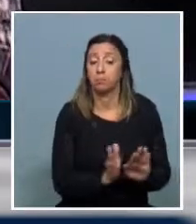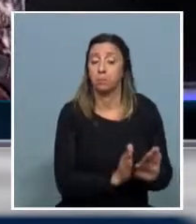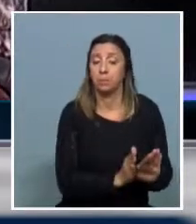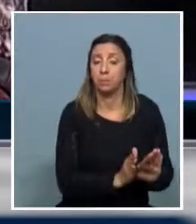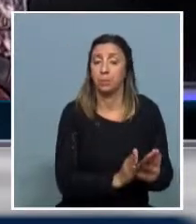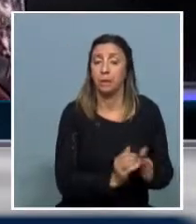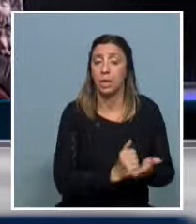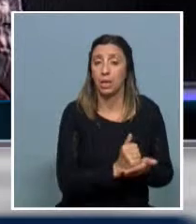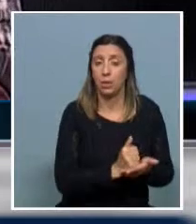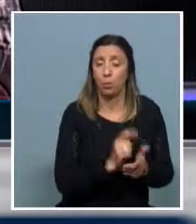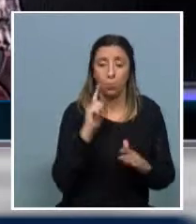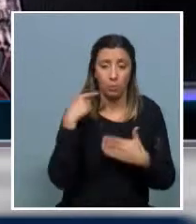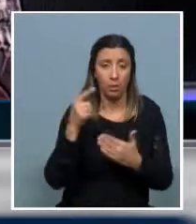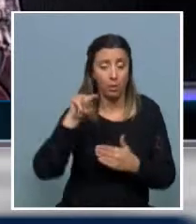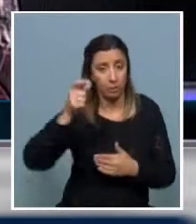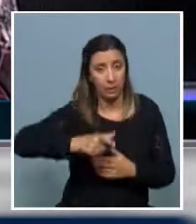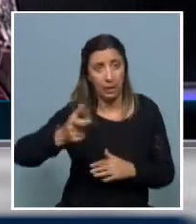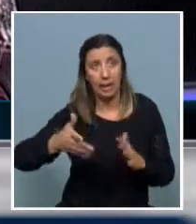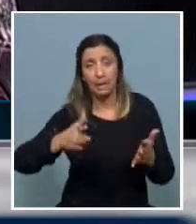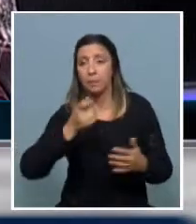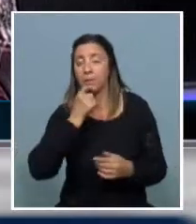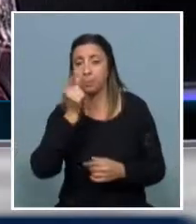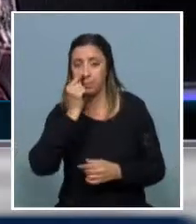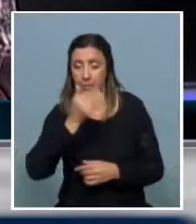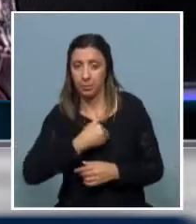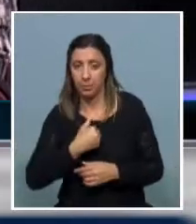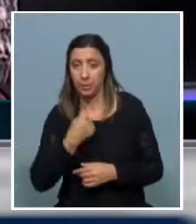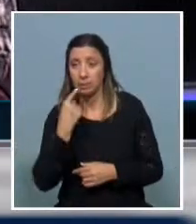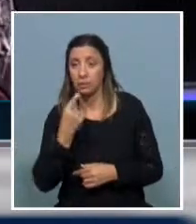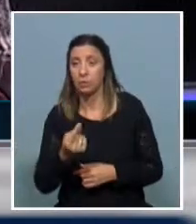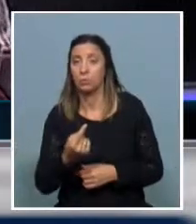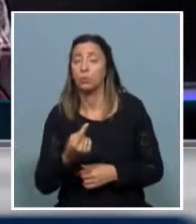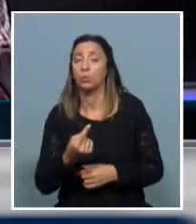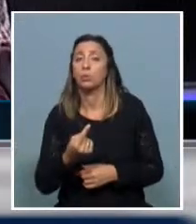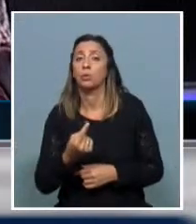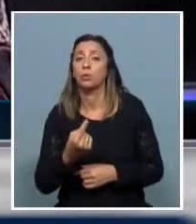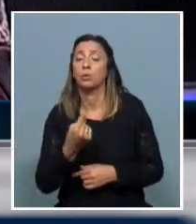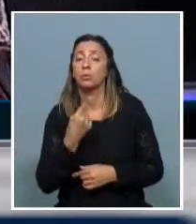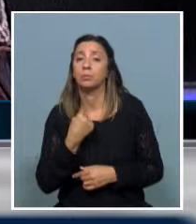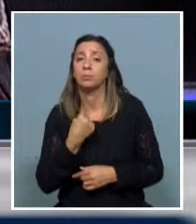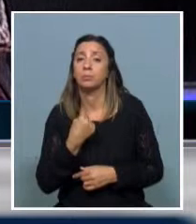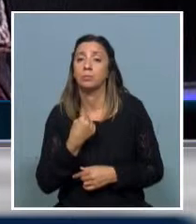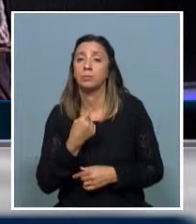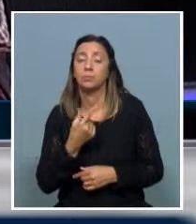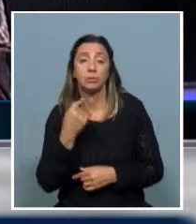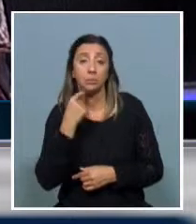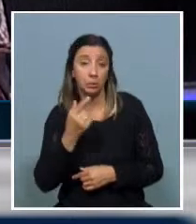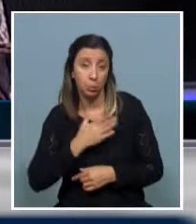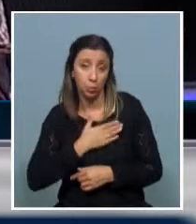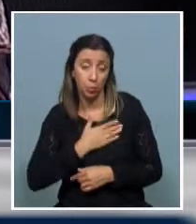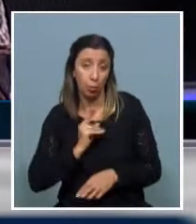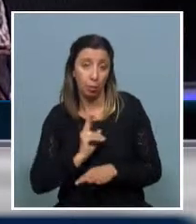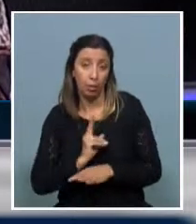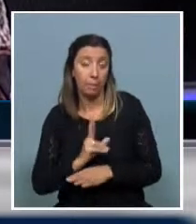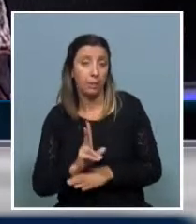no demore la adjudicación, porque a veces, por ejemplo, hay papás que me dicen, tengo la tenencia del nene y resulta